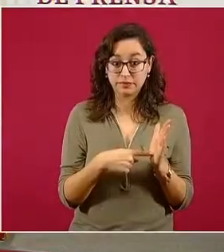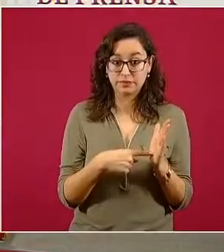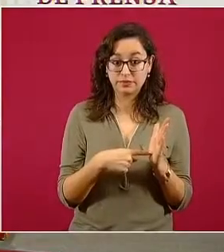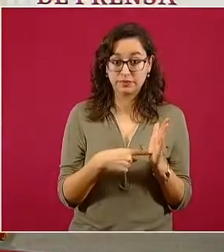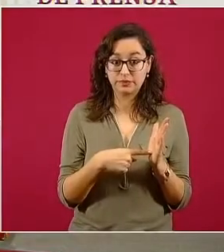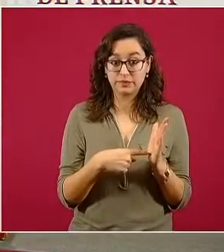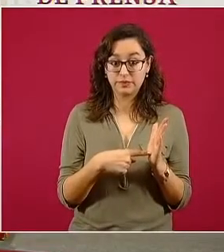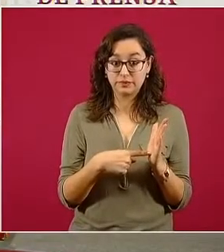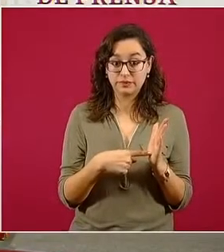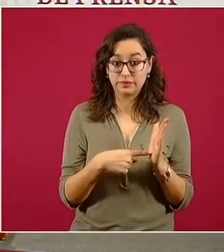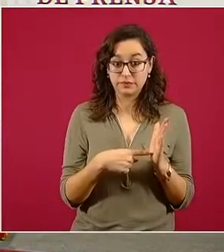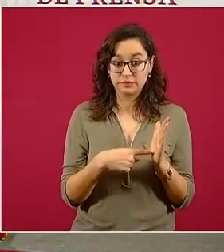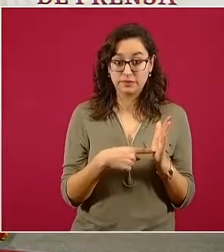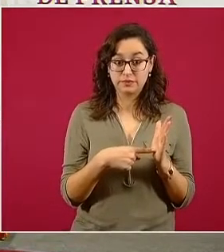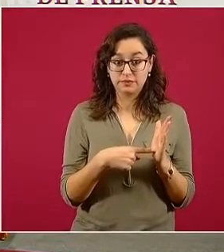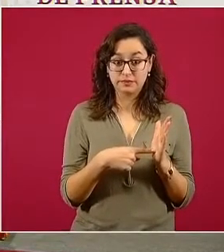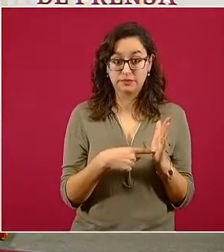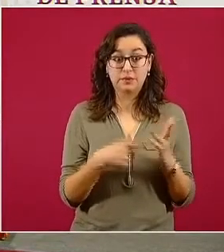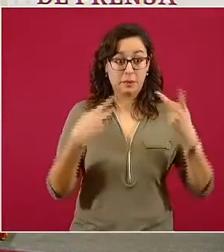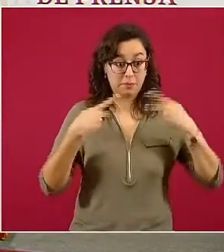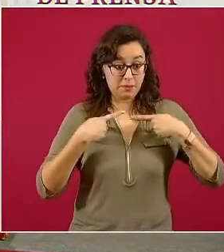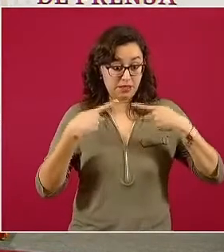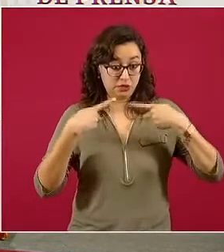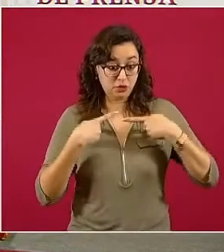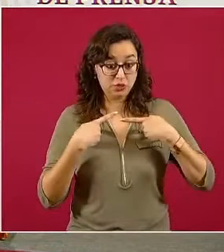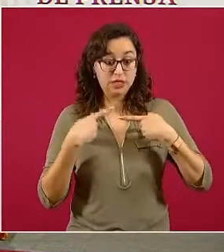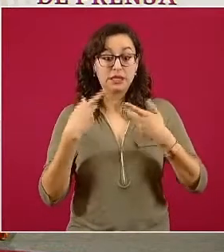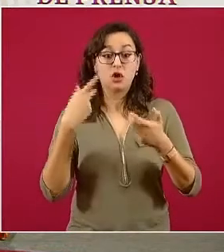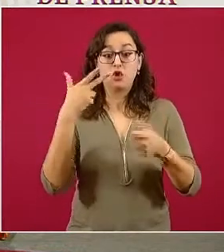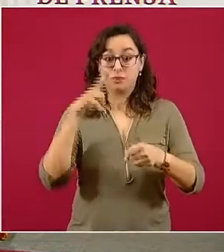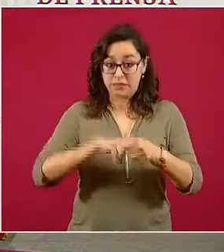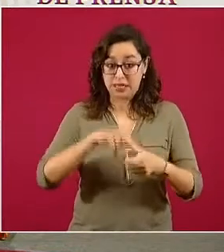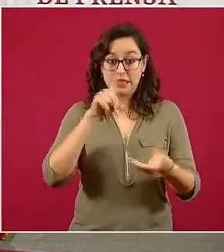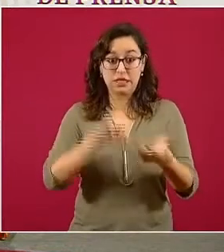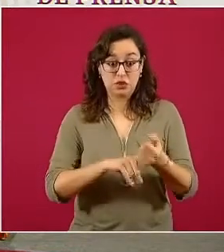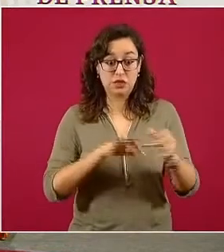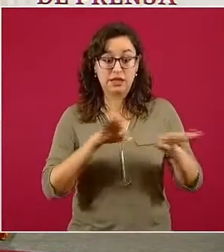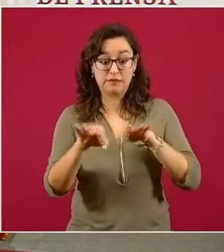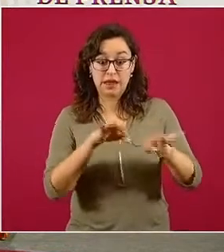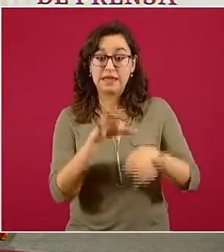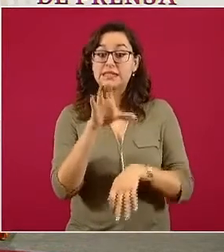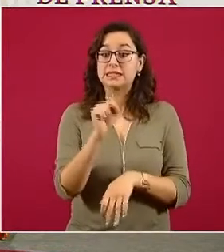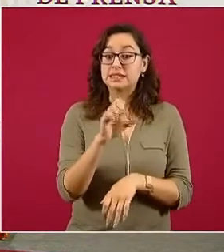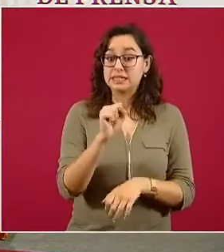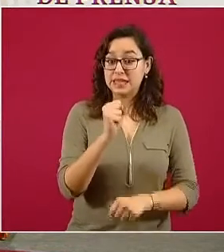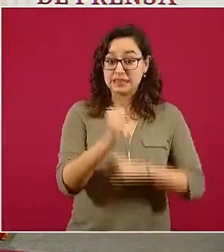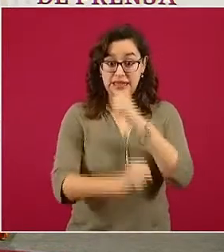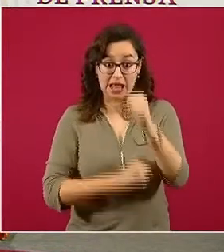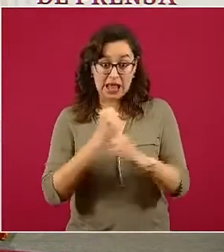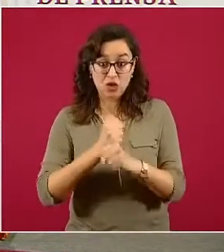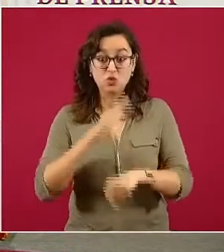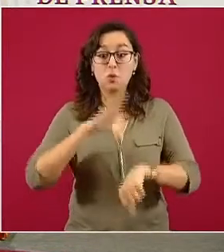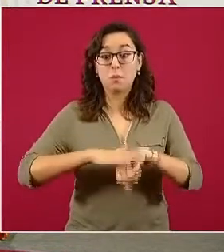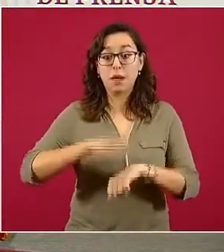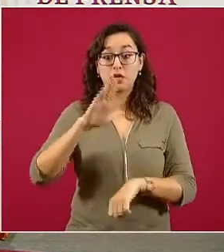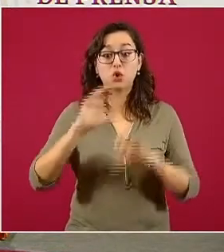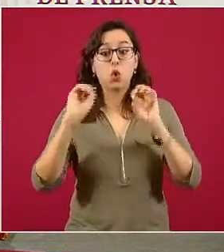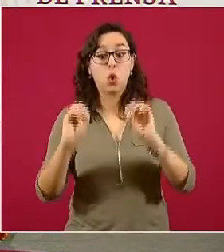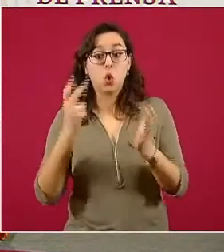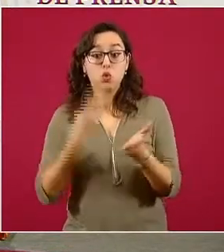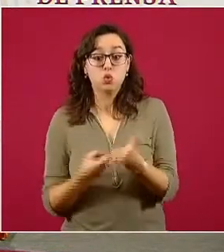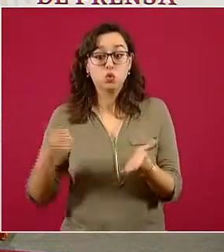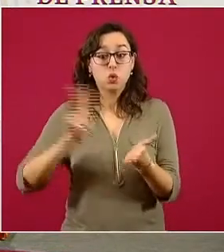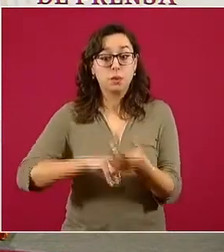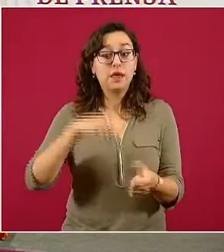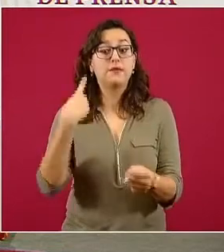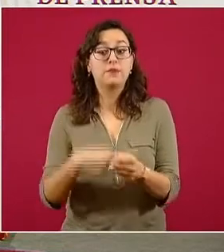seguridad sanitaria al personal de salud que tiene más de 60 años o tiene comorbilidades, recordarán que